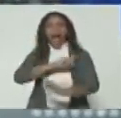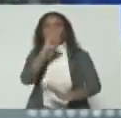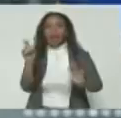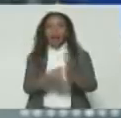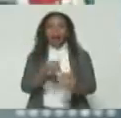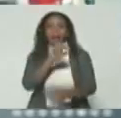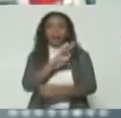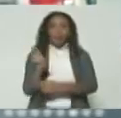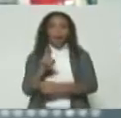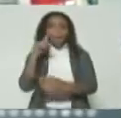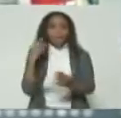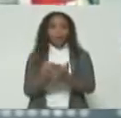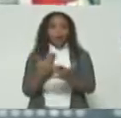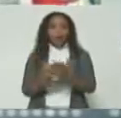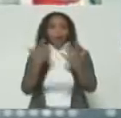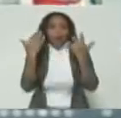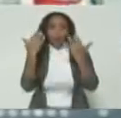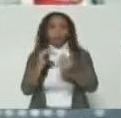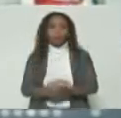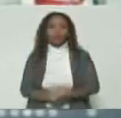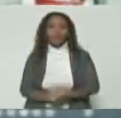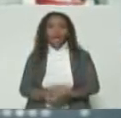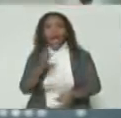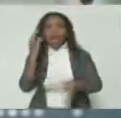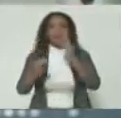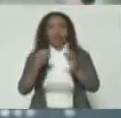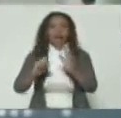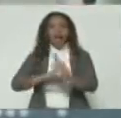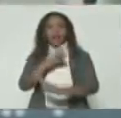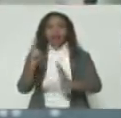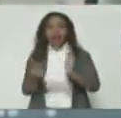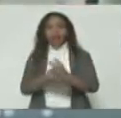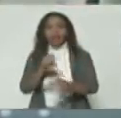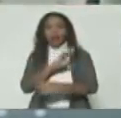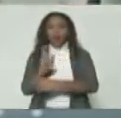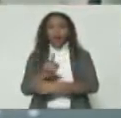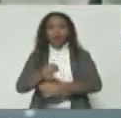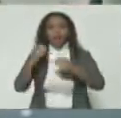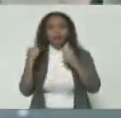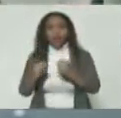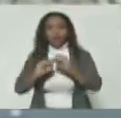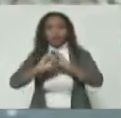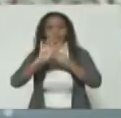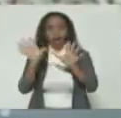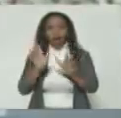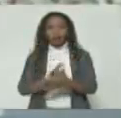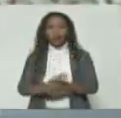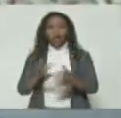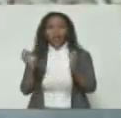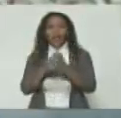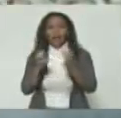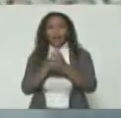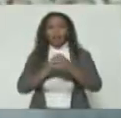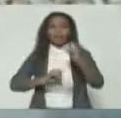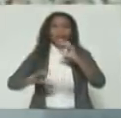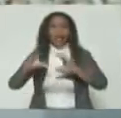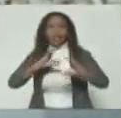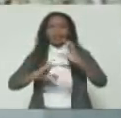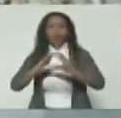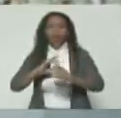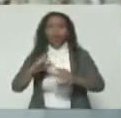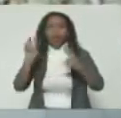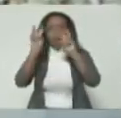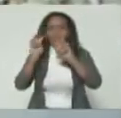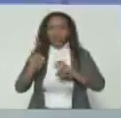República tiene las pruebas en las manos. El Fiscal General de la República ha sido contundente y claro. los equipos científicos y de investigación de la